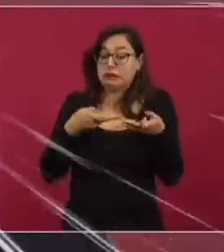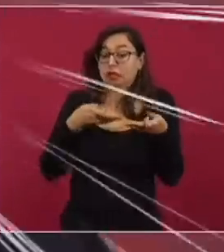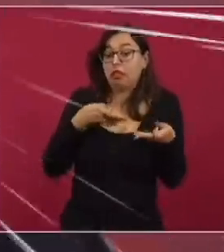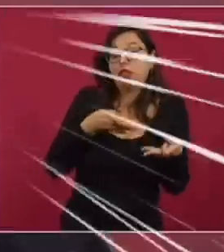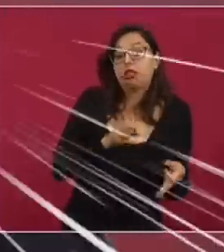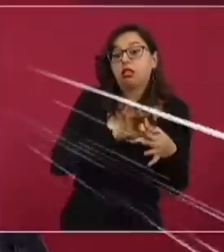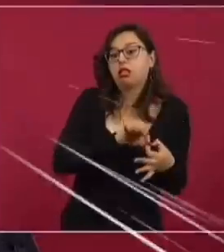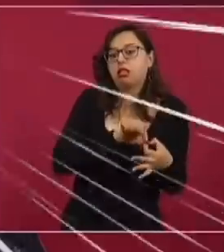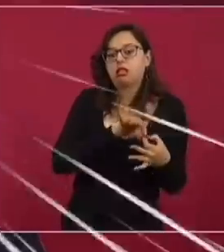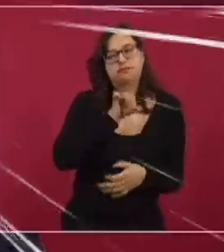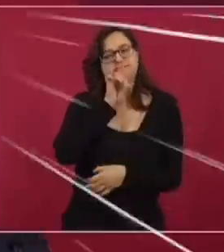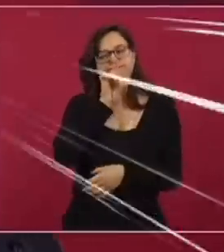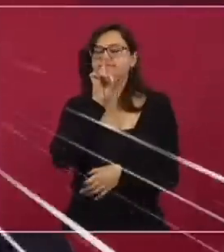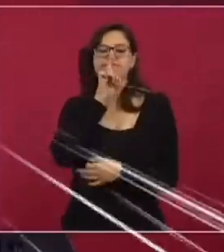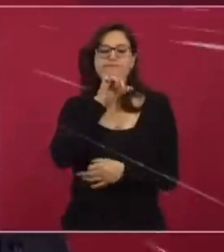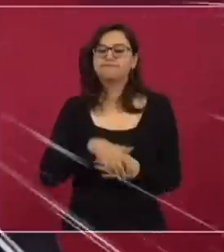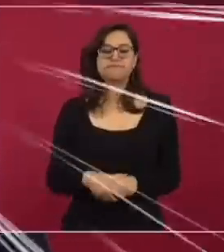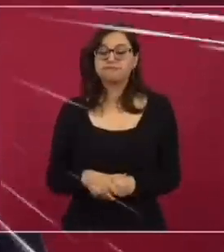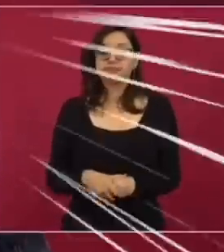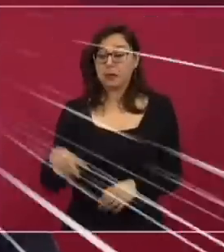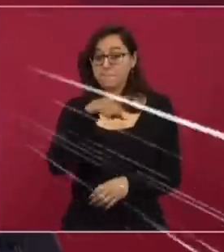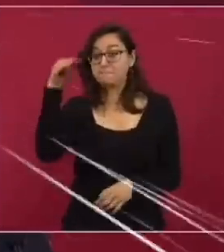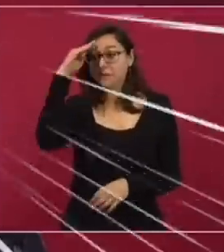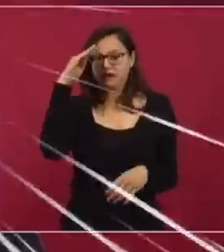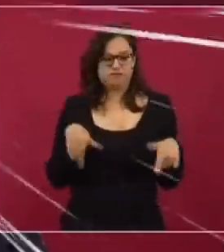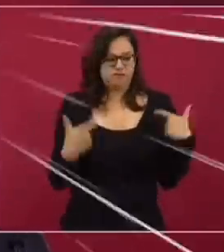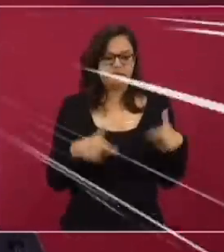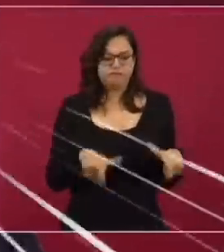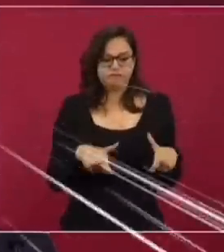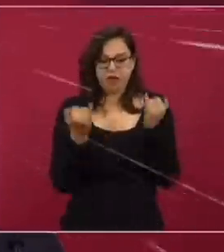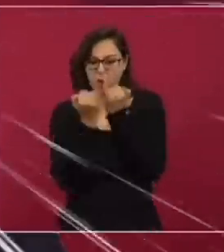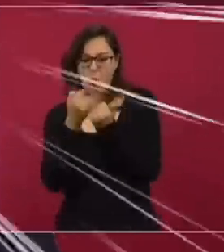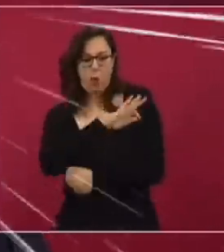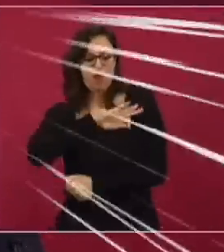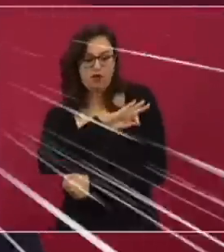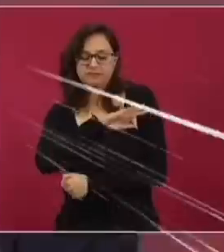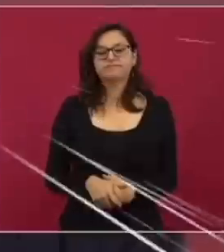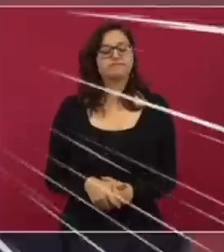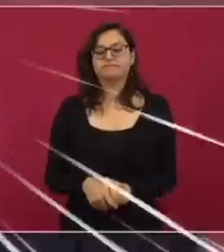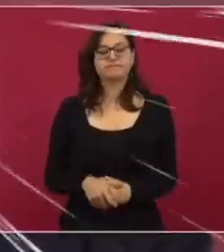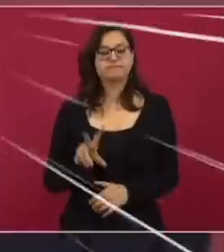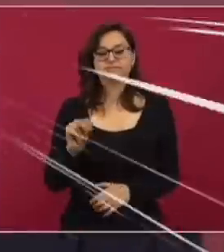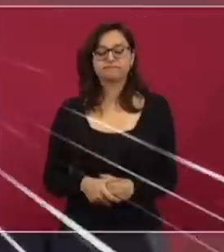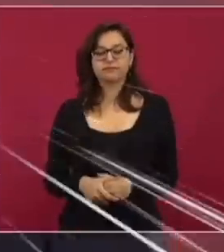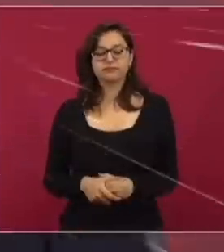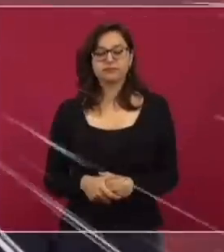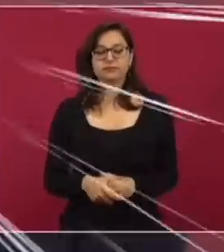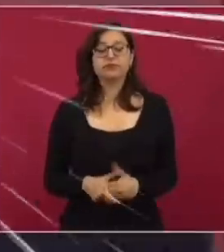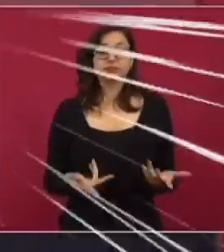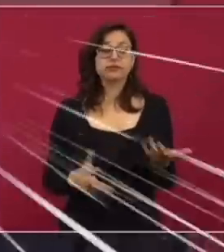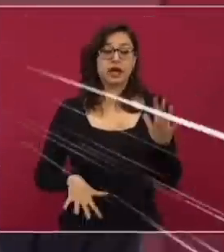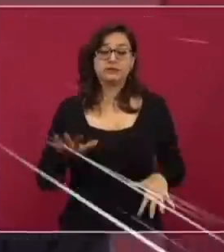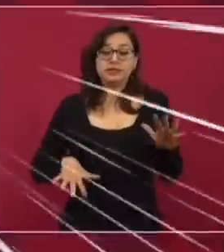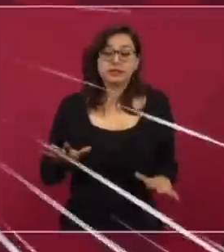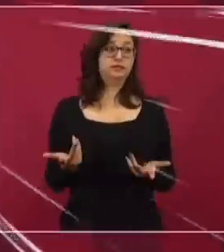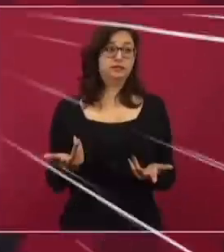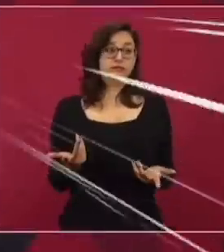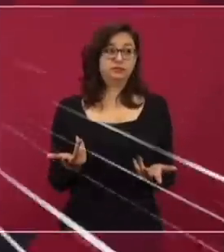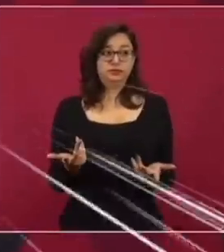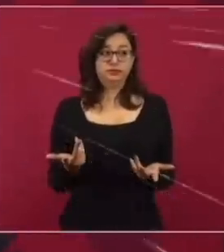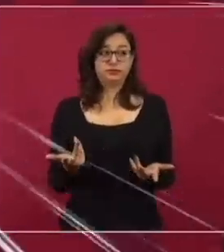tentación de pensar que la felicidad es lo material, que la felicidad viene con el dinero. No. A veces